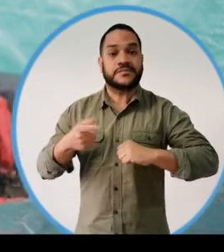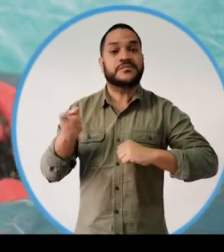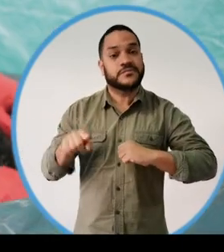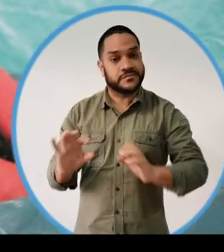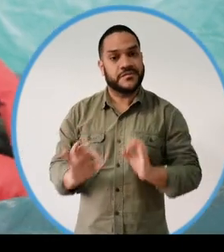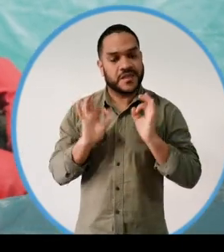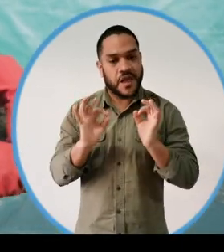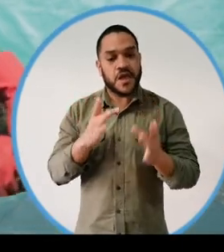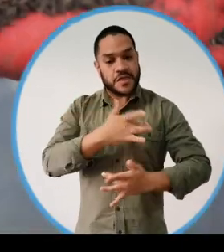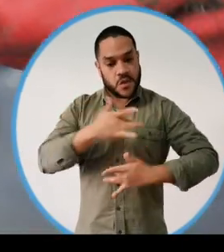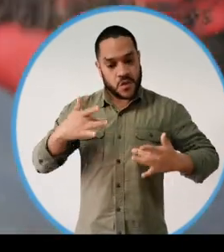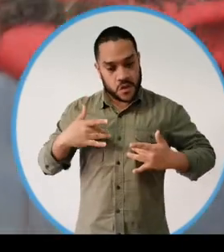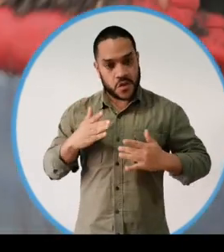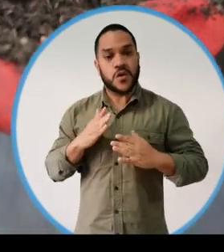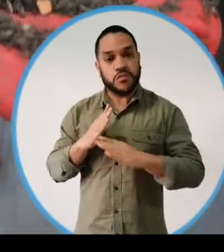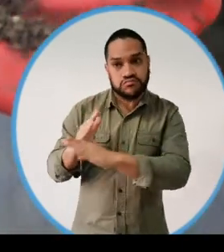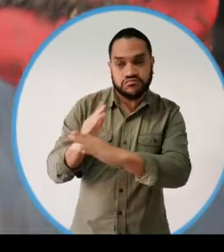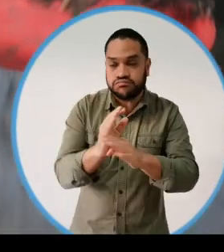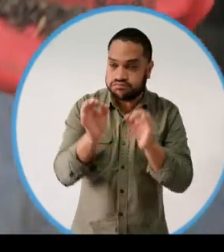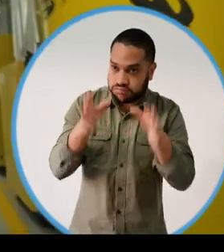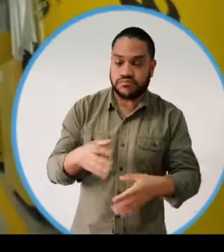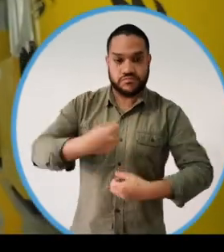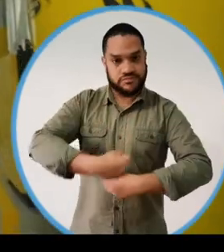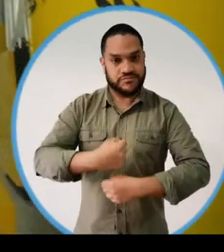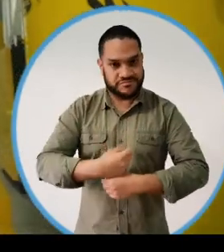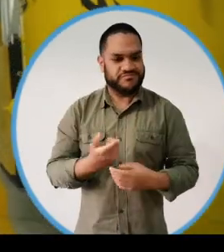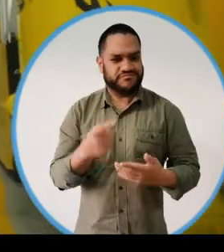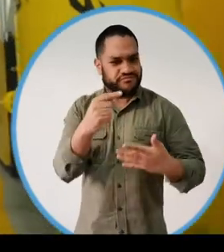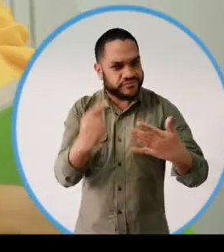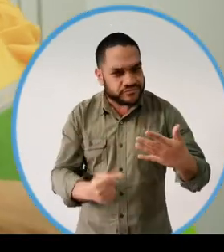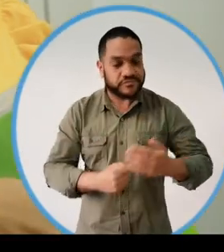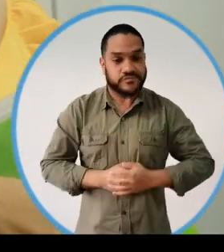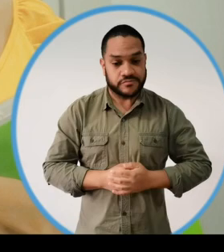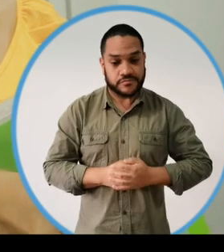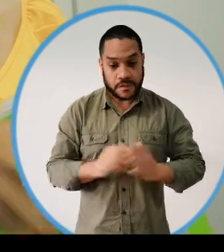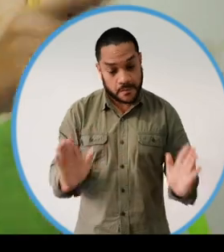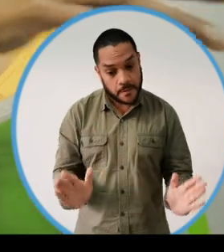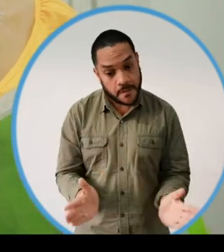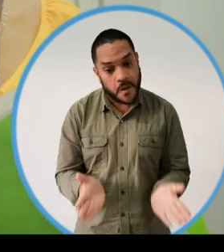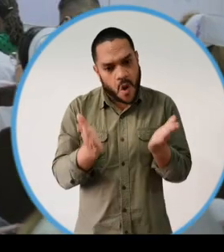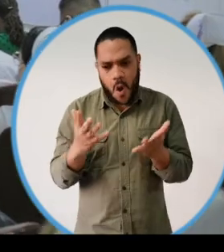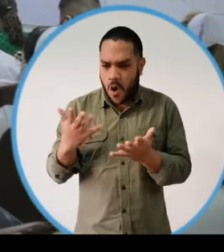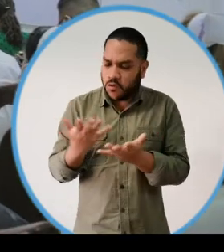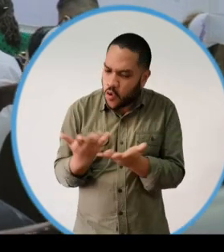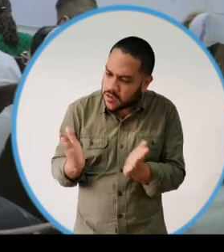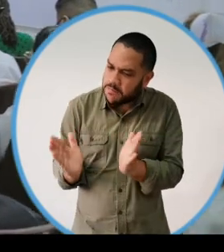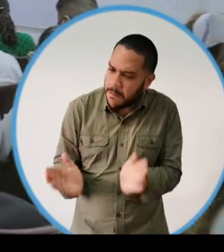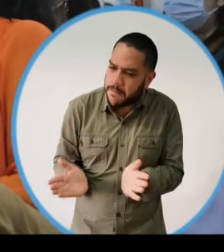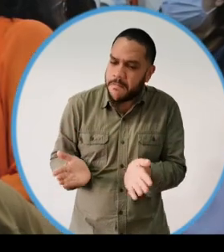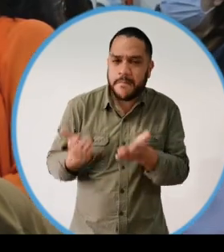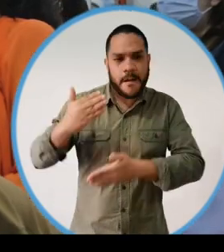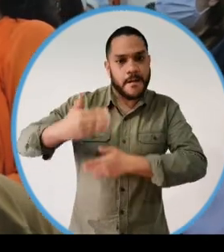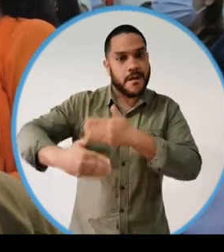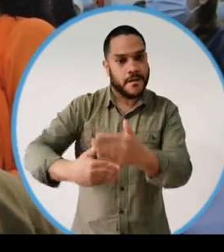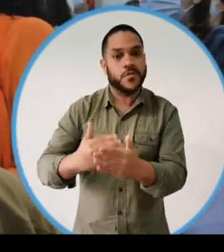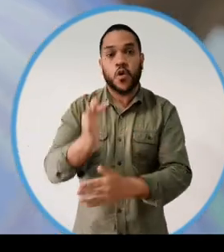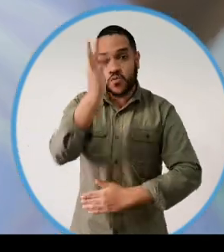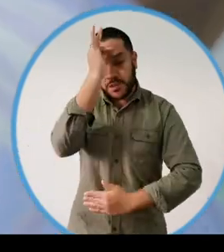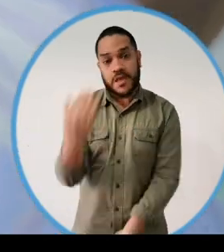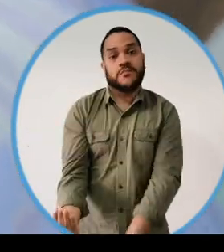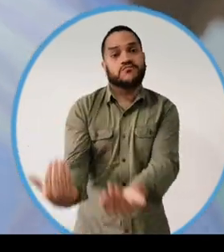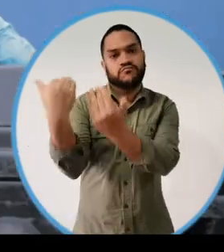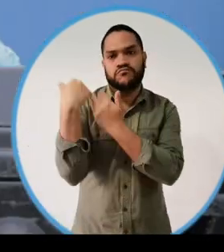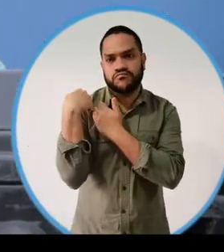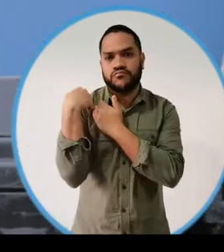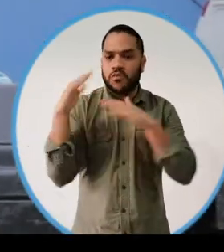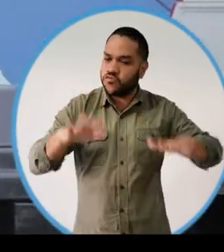el trabajo y gestión ambiental. Trabajamos en el mejoramiento continuo de nuestros procesos para ser un hospital responsable con la sociedad